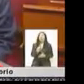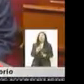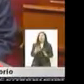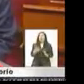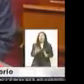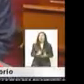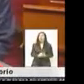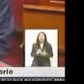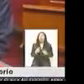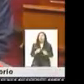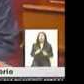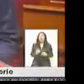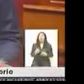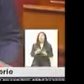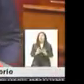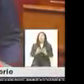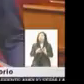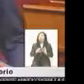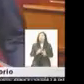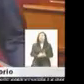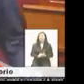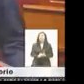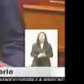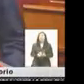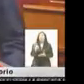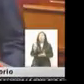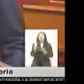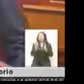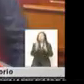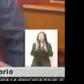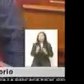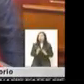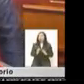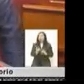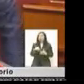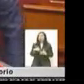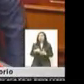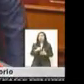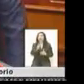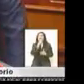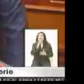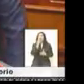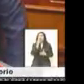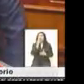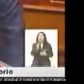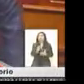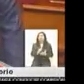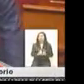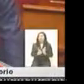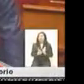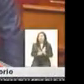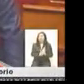1129 permite interpretar de manera única y correcta que la condición de secreto a que alude la